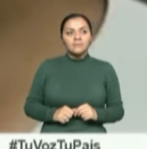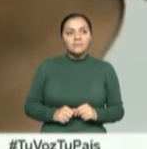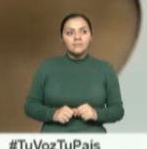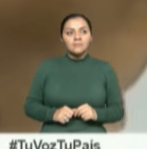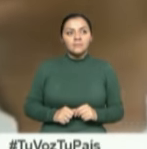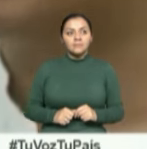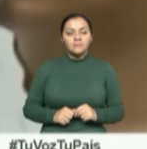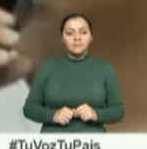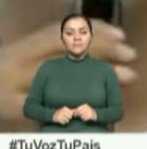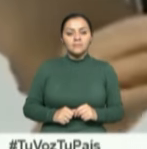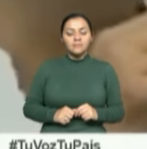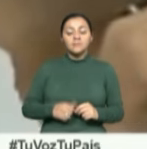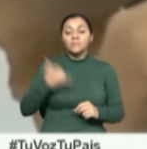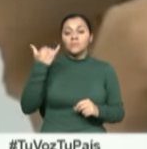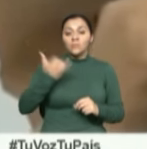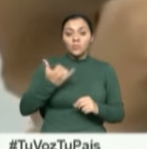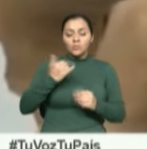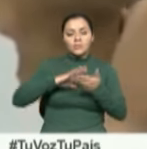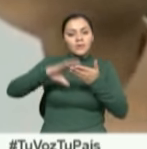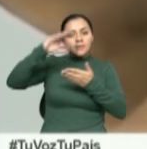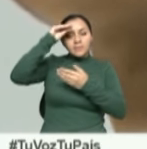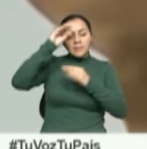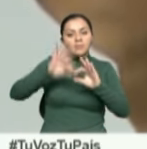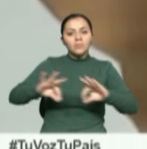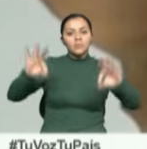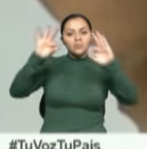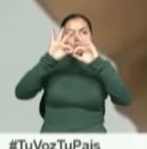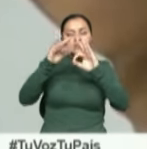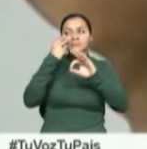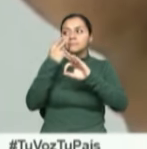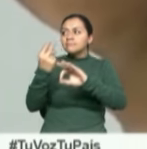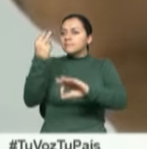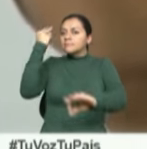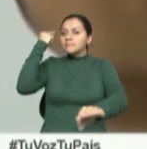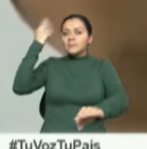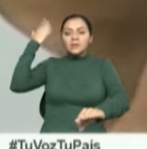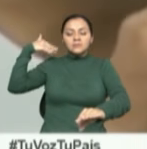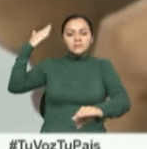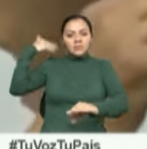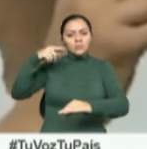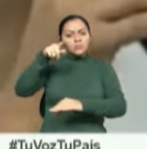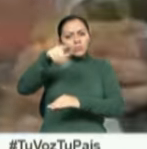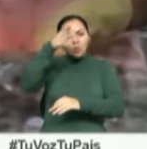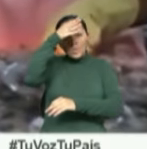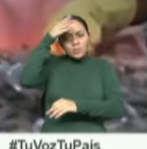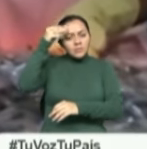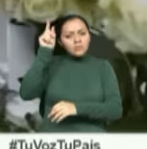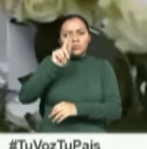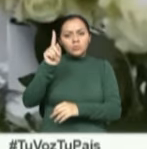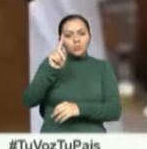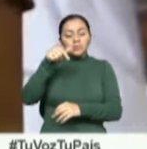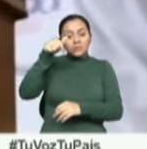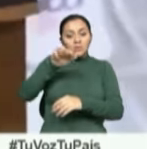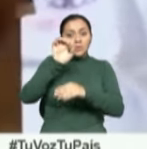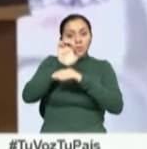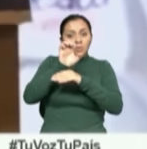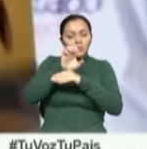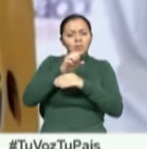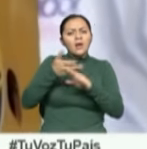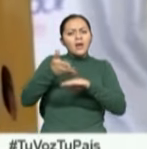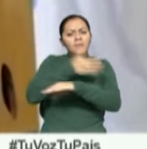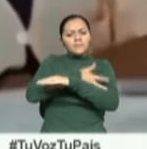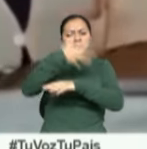Aprendamos algo de la historia. No nos olvidemos cuando el país verdaderamente estaba